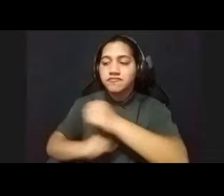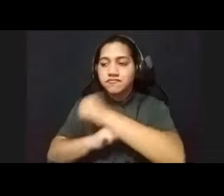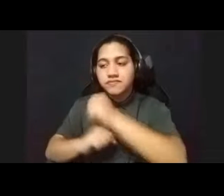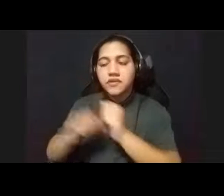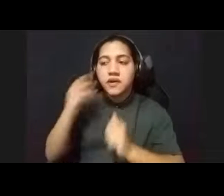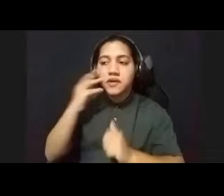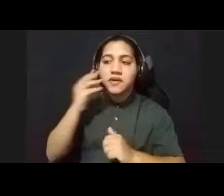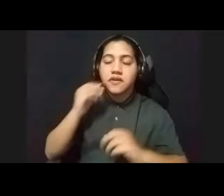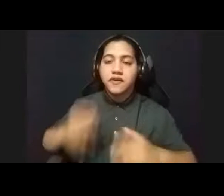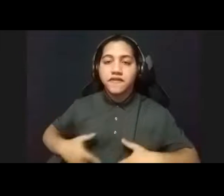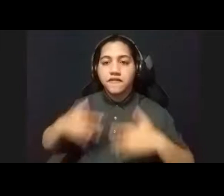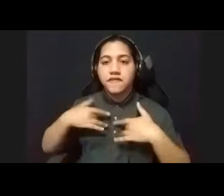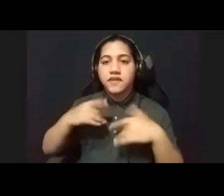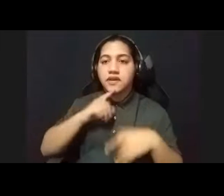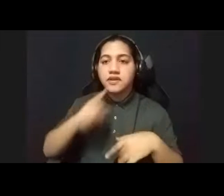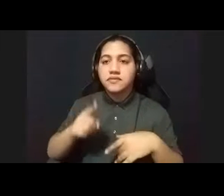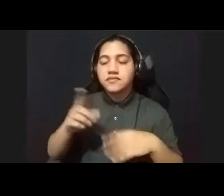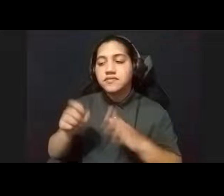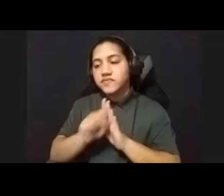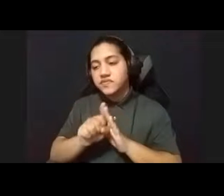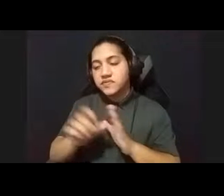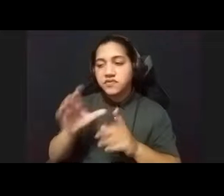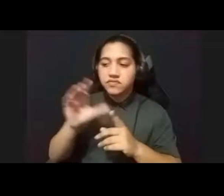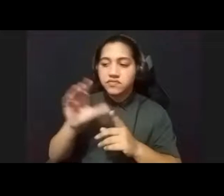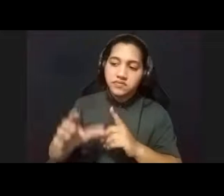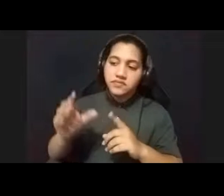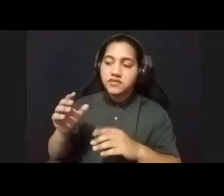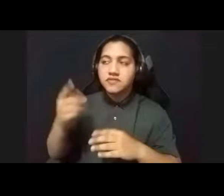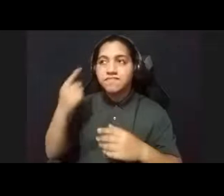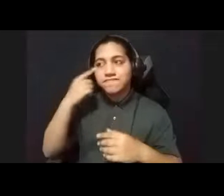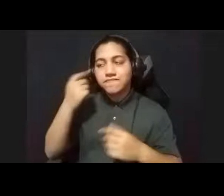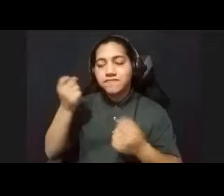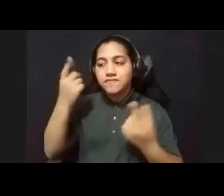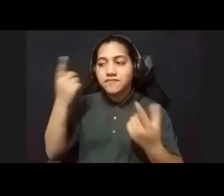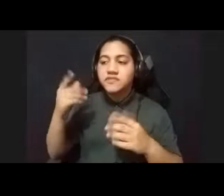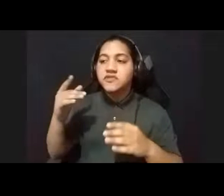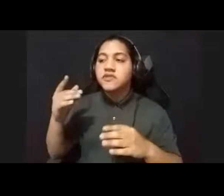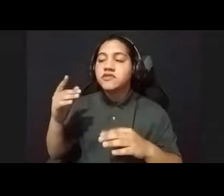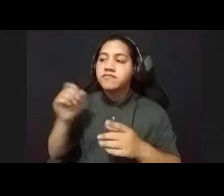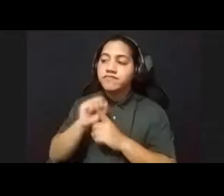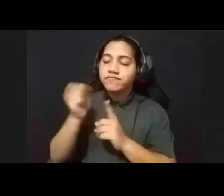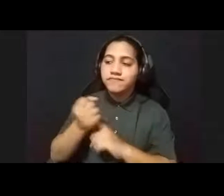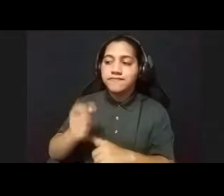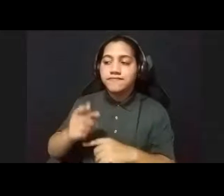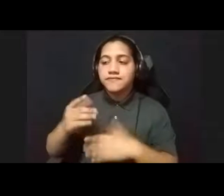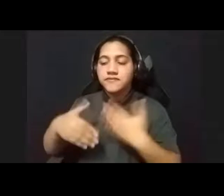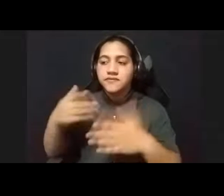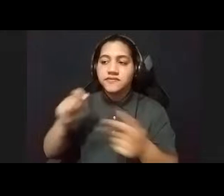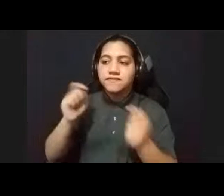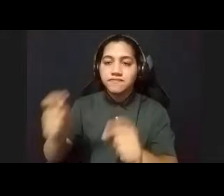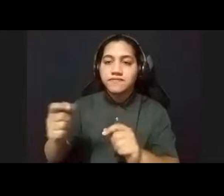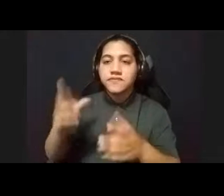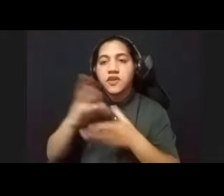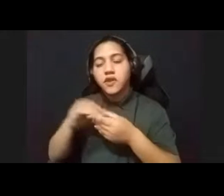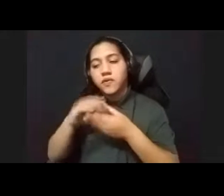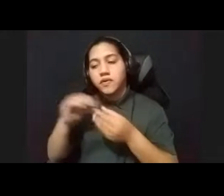e interpretaciones. Son eventos vivos, activos, que tienen lugar al mismo tiempo que se cuentan y se cuentan